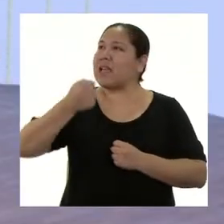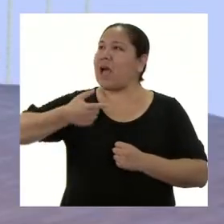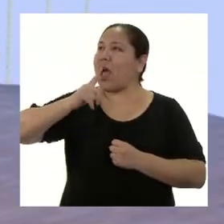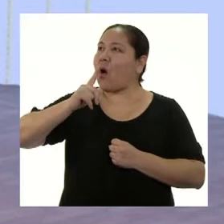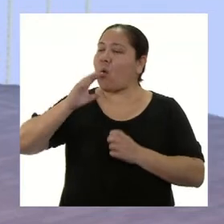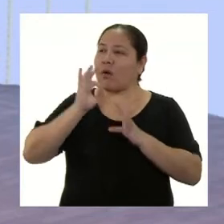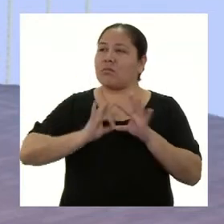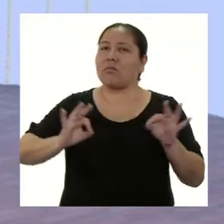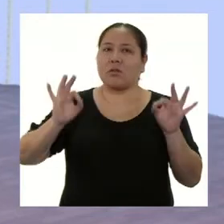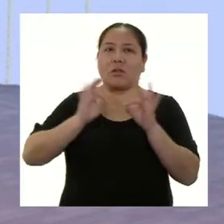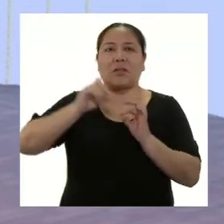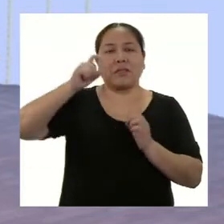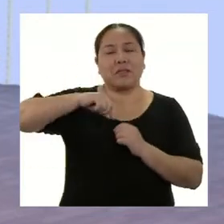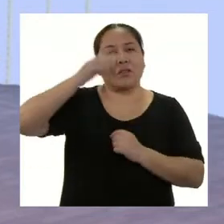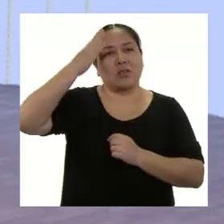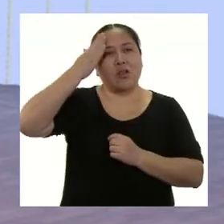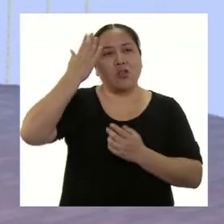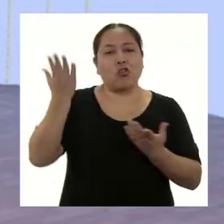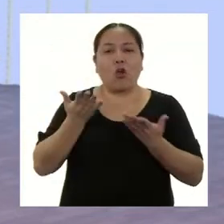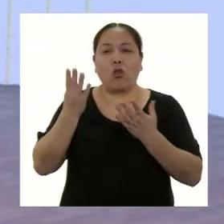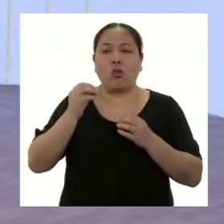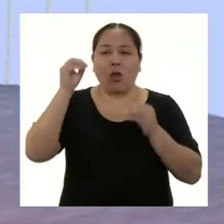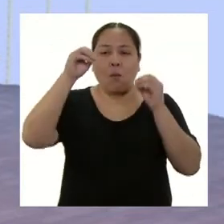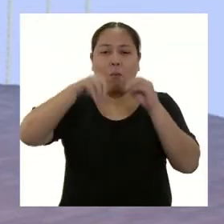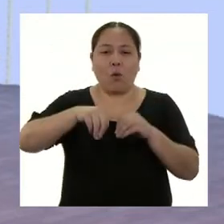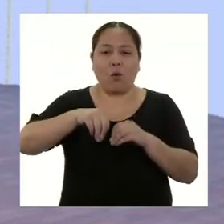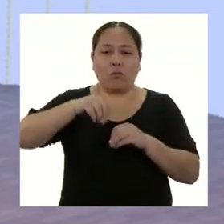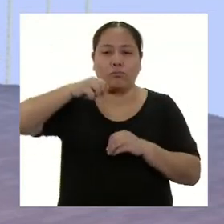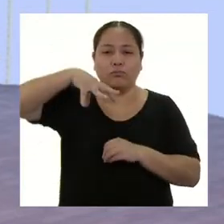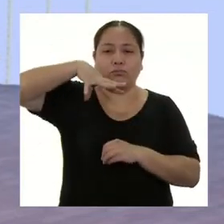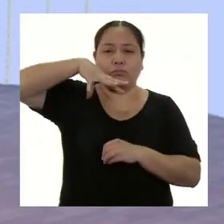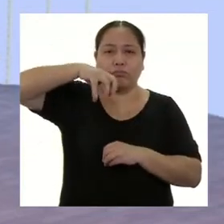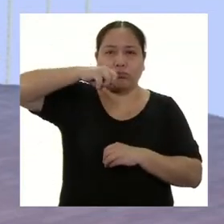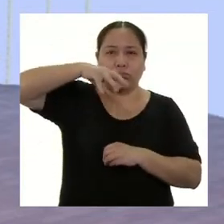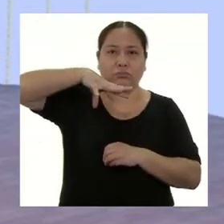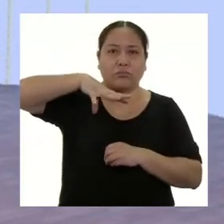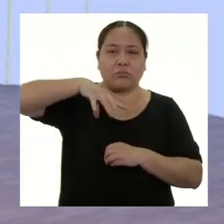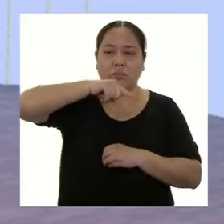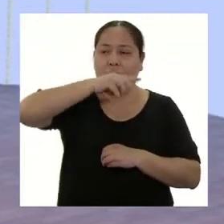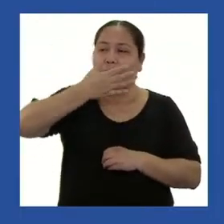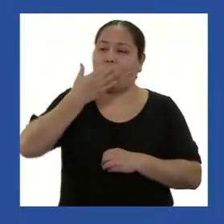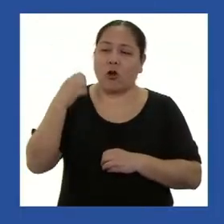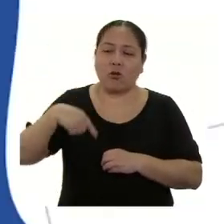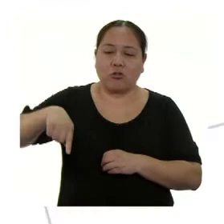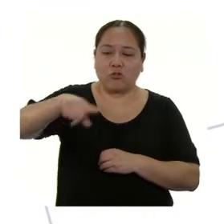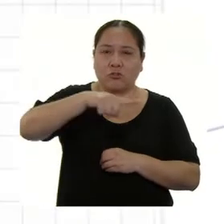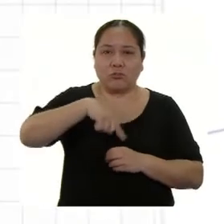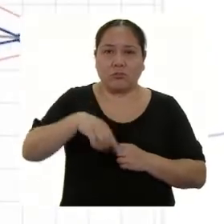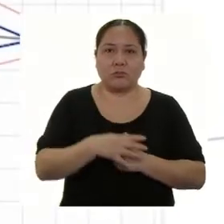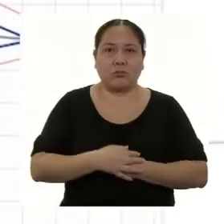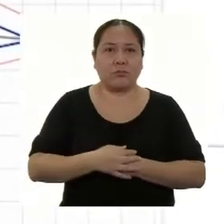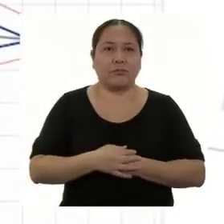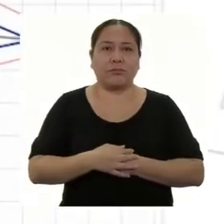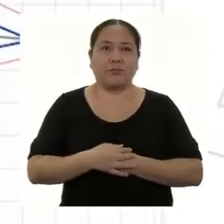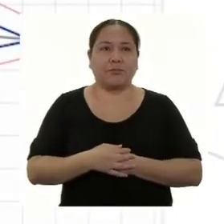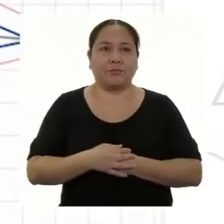Importantísimo. Necesito saber dónde podría colocar el aspersor para poder regar mejor todo el terrenito.